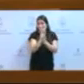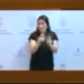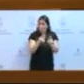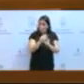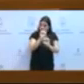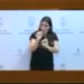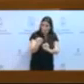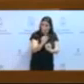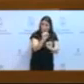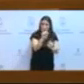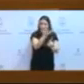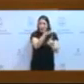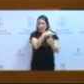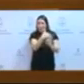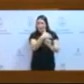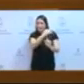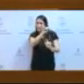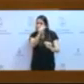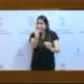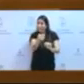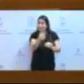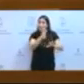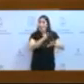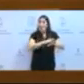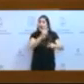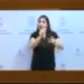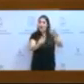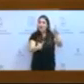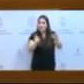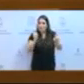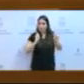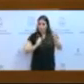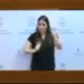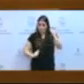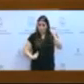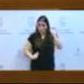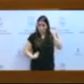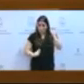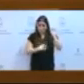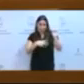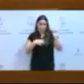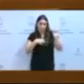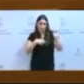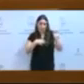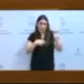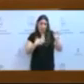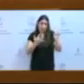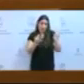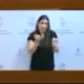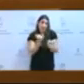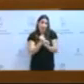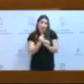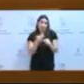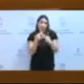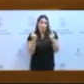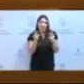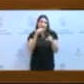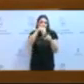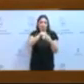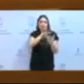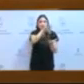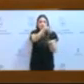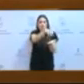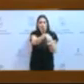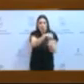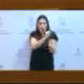ambiente nocivo para la plantilla de los funcionarios y de los empleados públicos que hay en Sograndio.